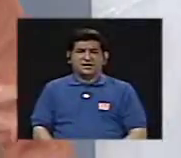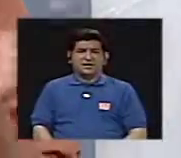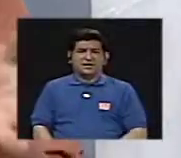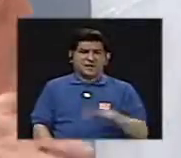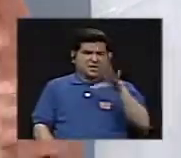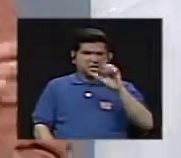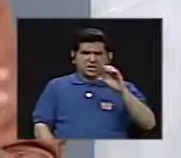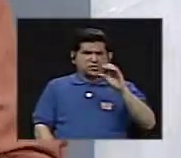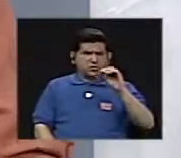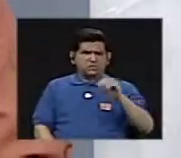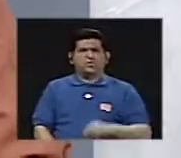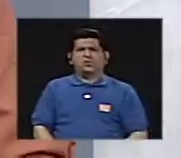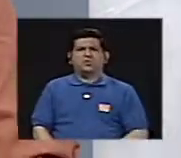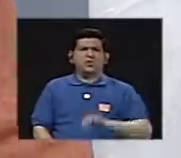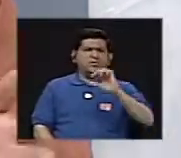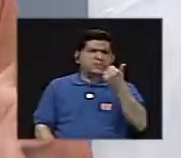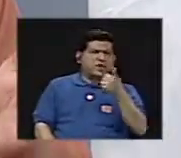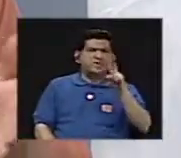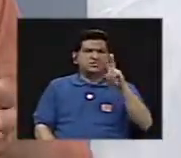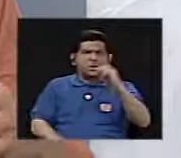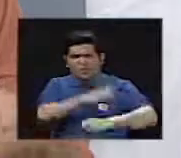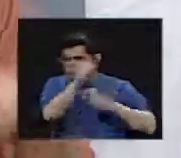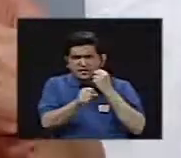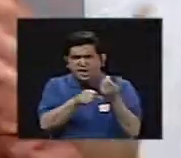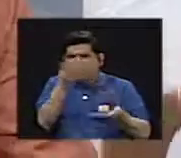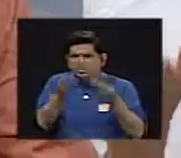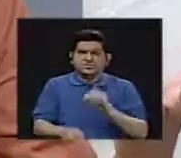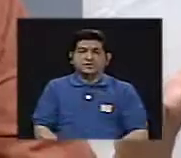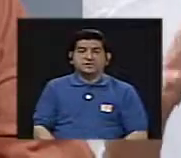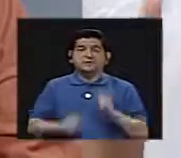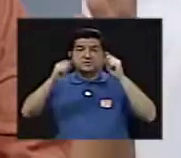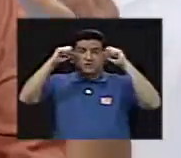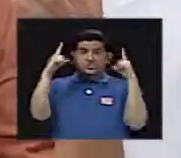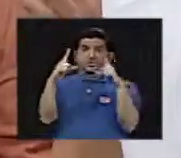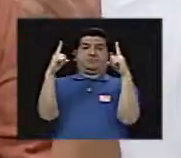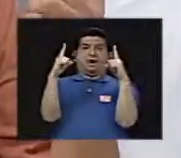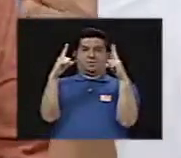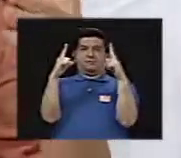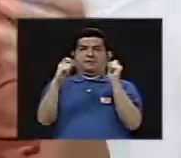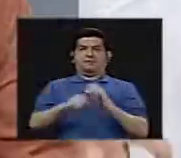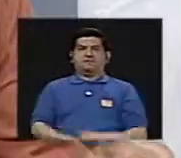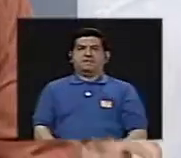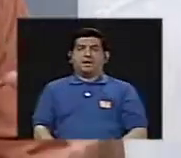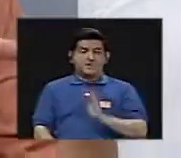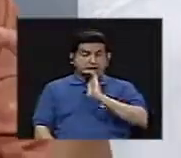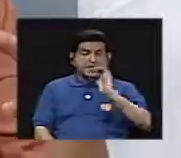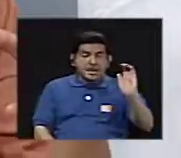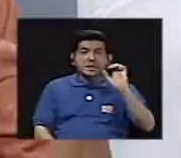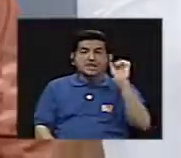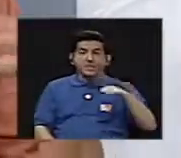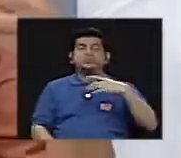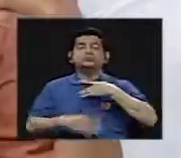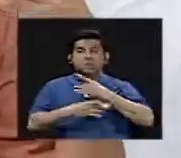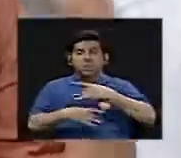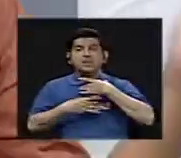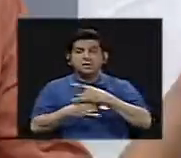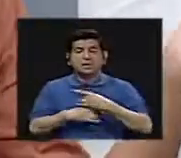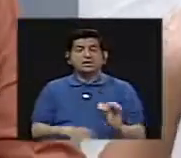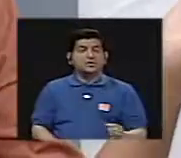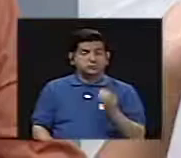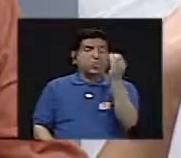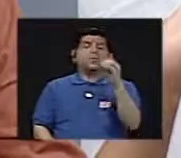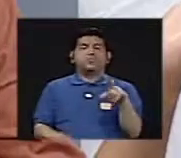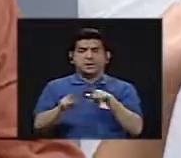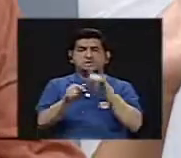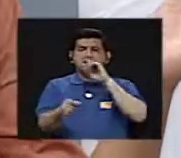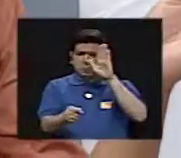otros 500, vamos a tener otros 10, vamos a tener, claro, otros 20 años. Y está la gran sorpresa de que hay niños que están interesados, hay jóvenes que